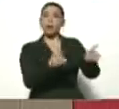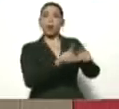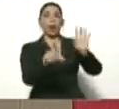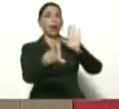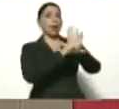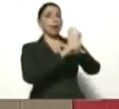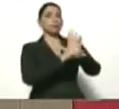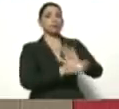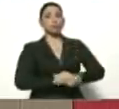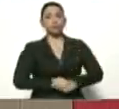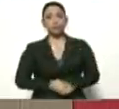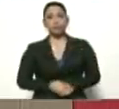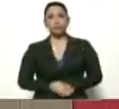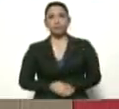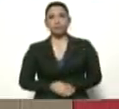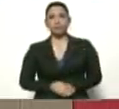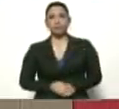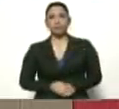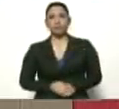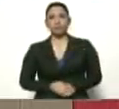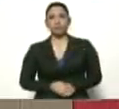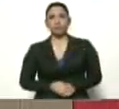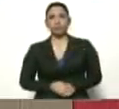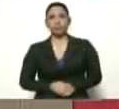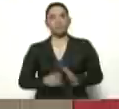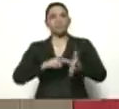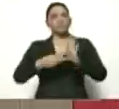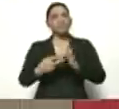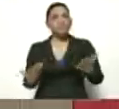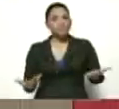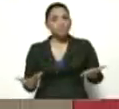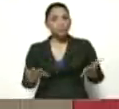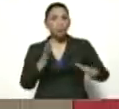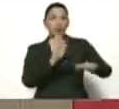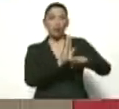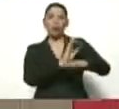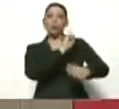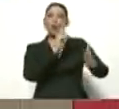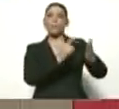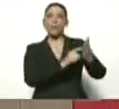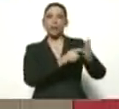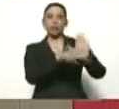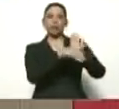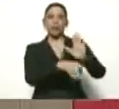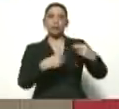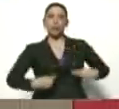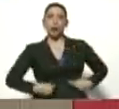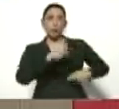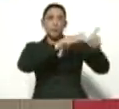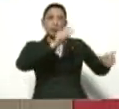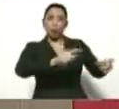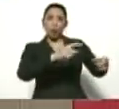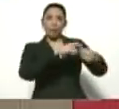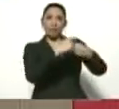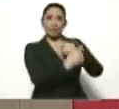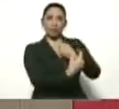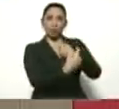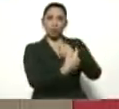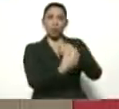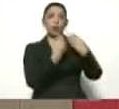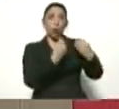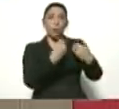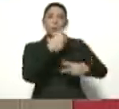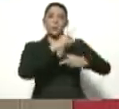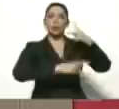ordenamiento legal es decir resguardo absoluto de sus derechos humanos y de sus derechos como procesados